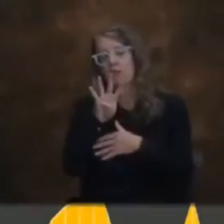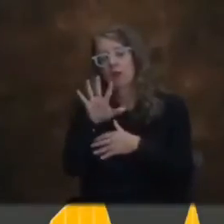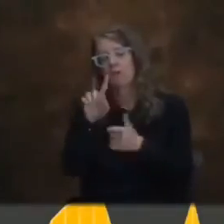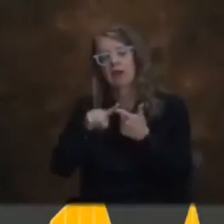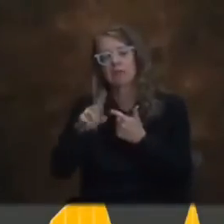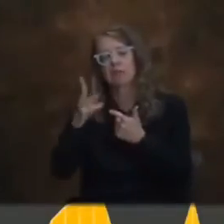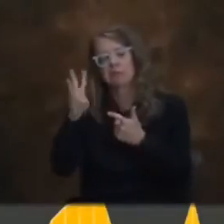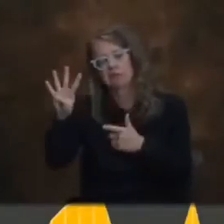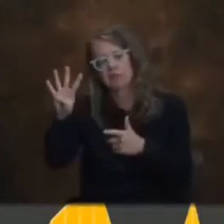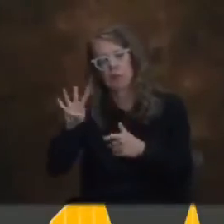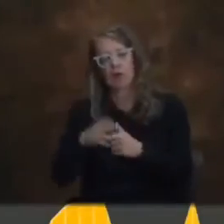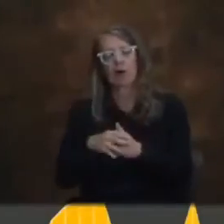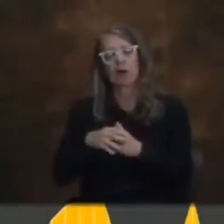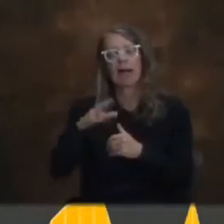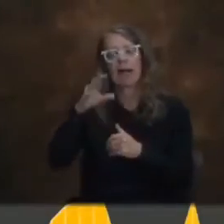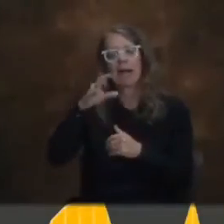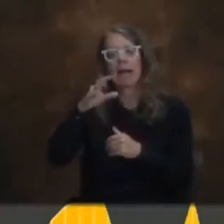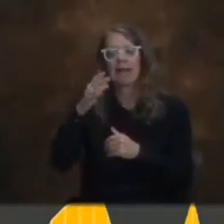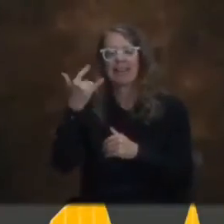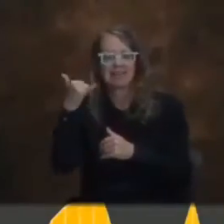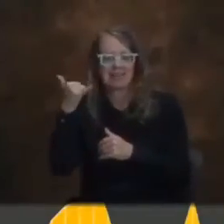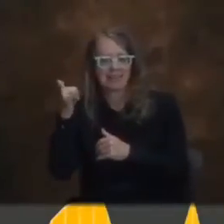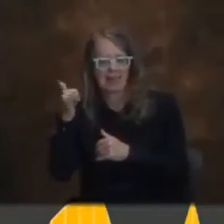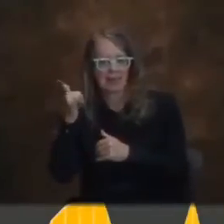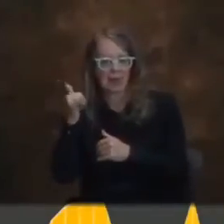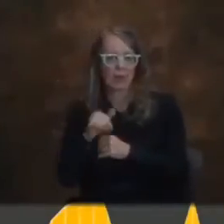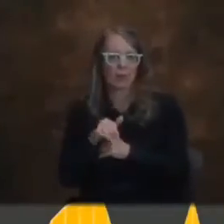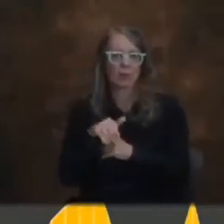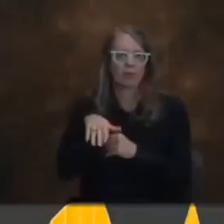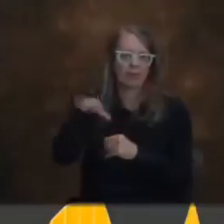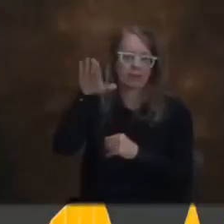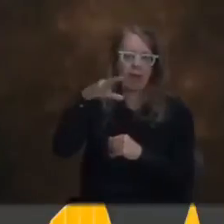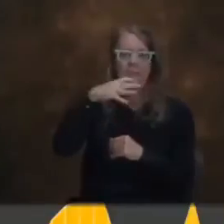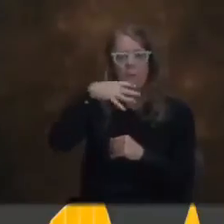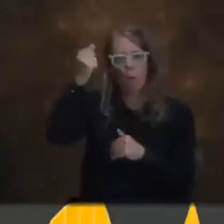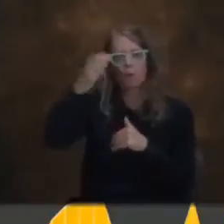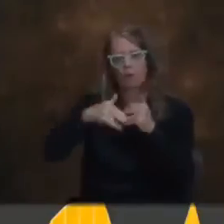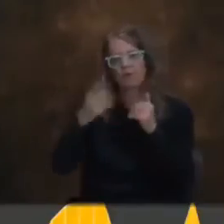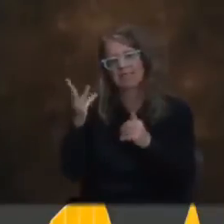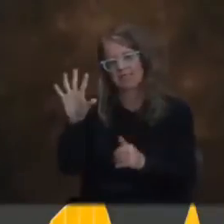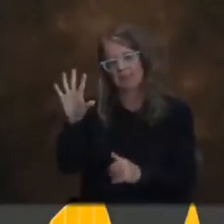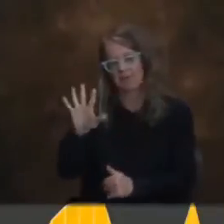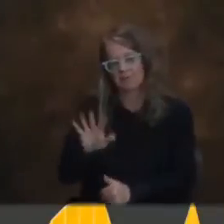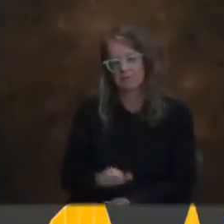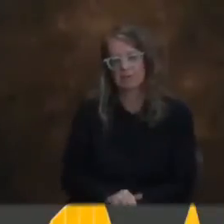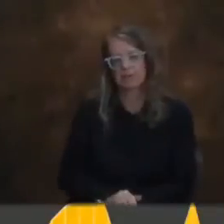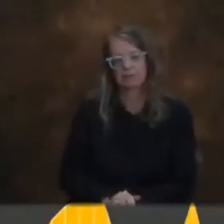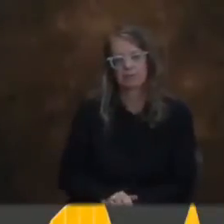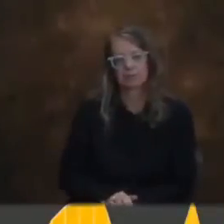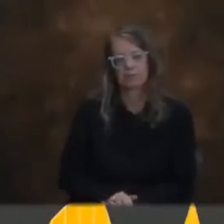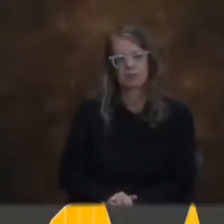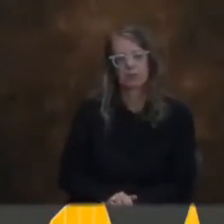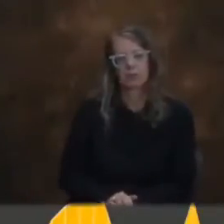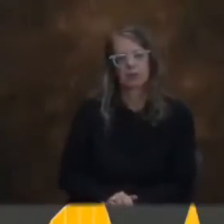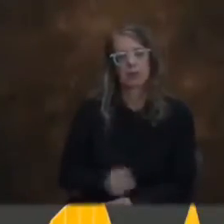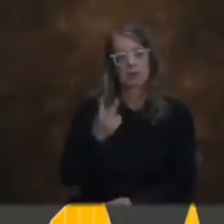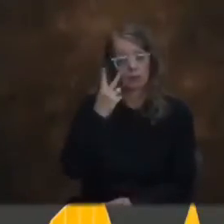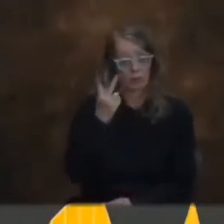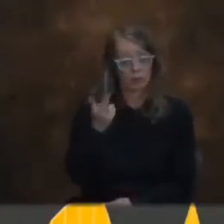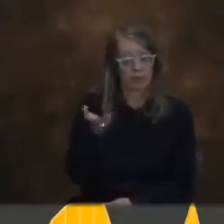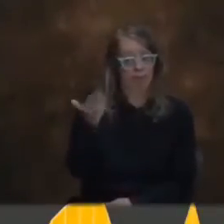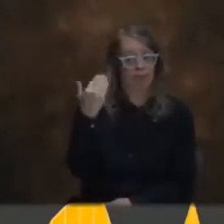el amarillo es arriba de 65 años de edad y puede ver en julio